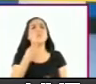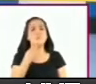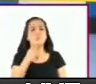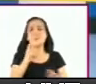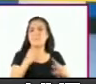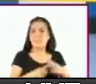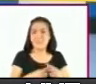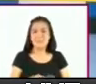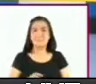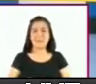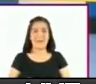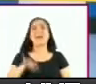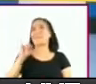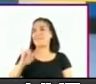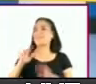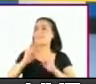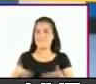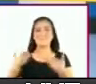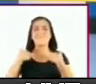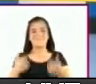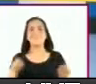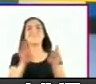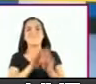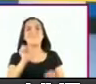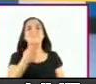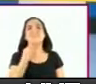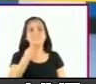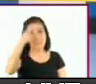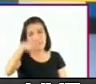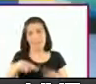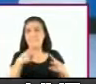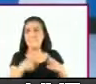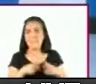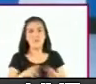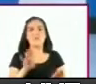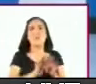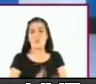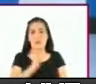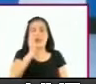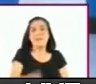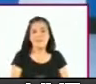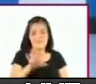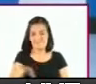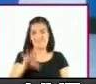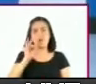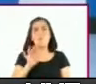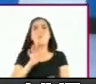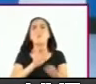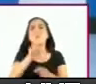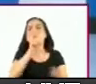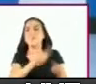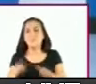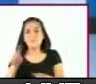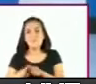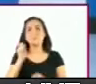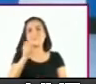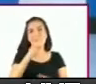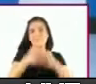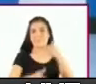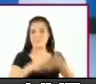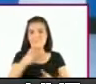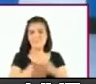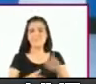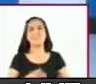algebraica? Sí, ahora entiendo que es una herramienta matemática que permite determinar cualquier término de una